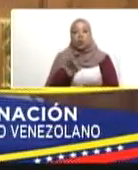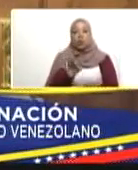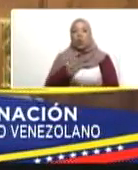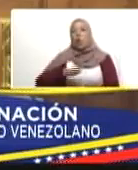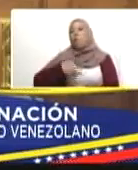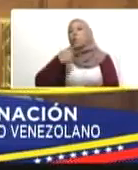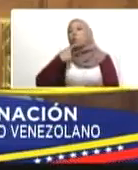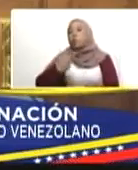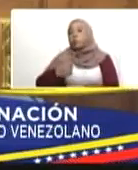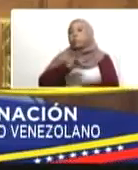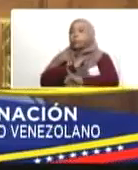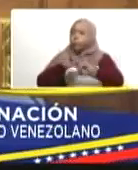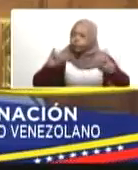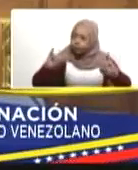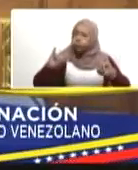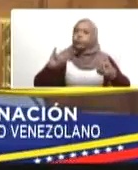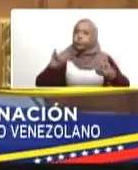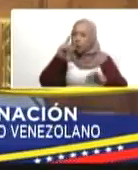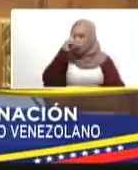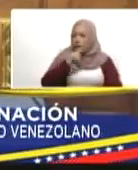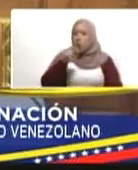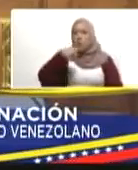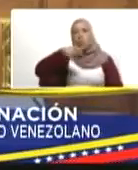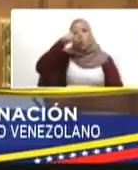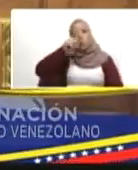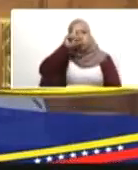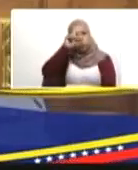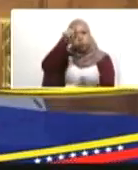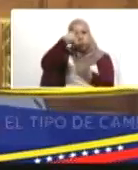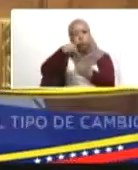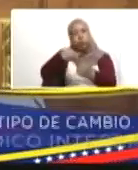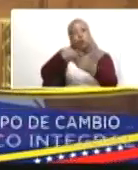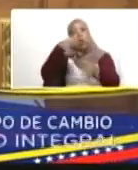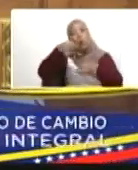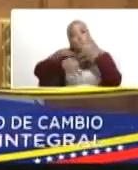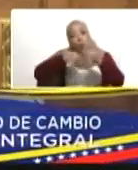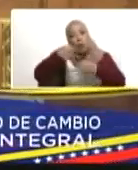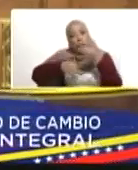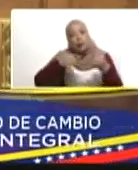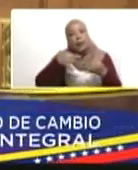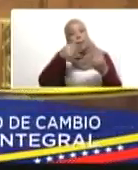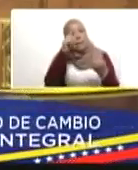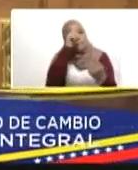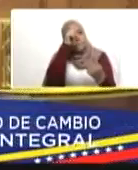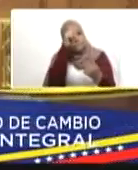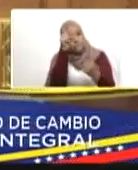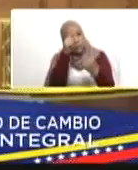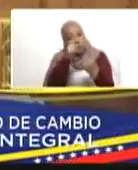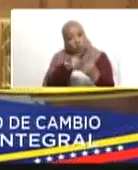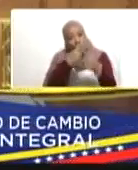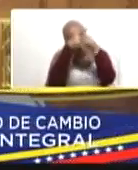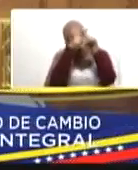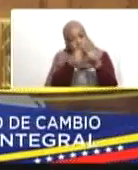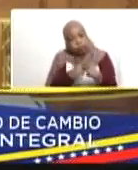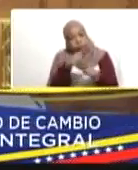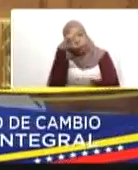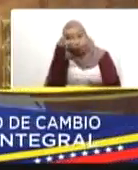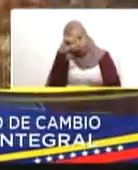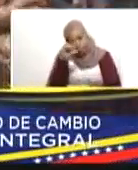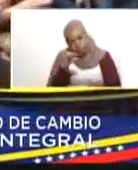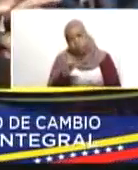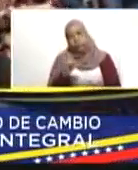puedo decir que ya En enero de este año la proyección indica que vamos a tener la cifra mensual más